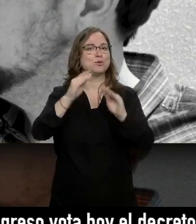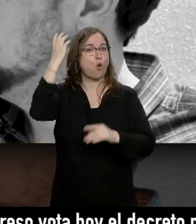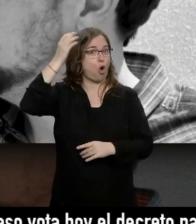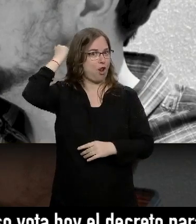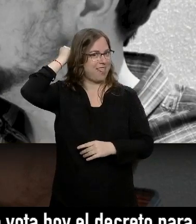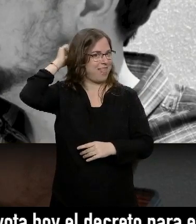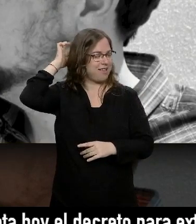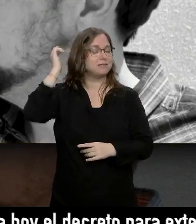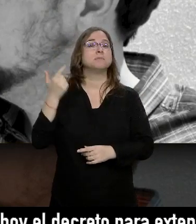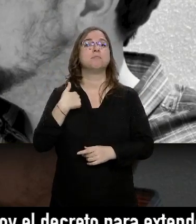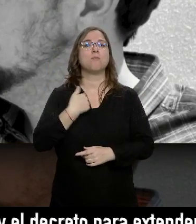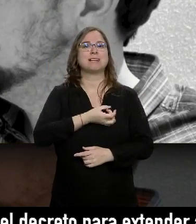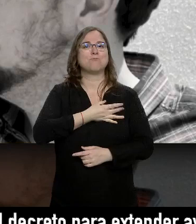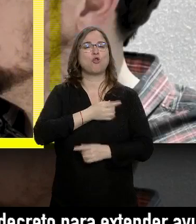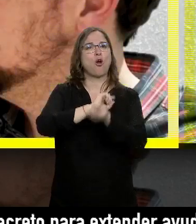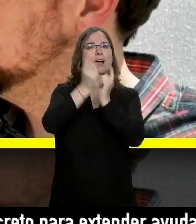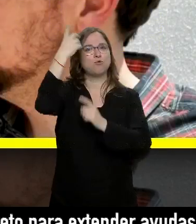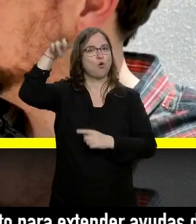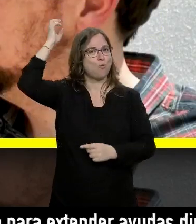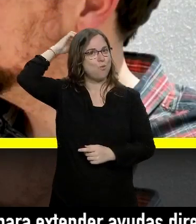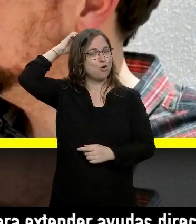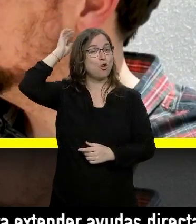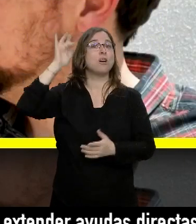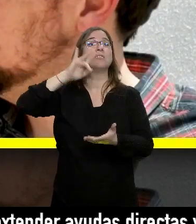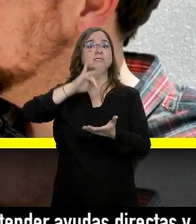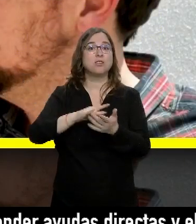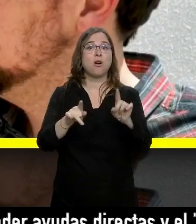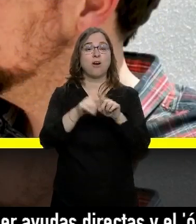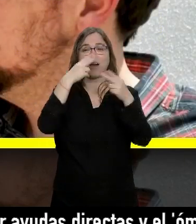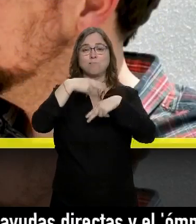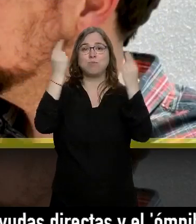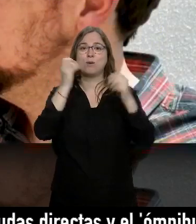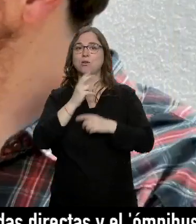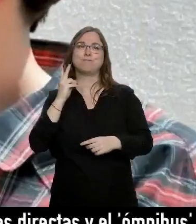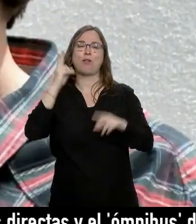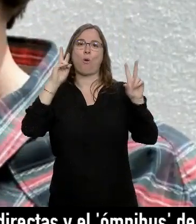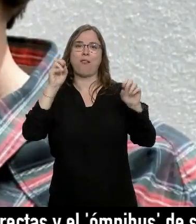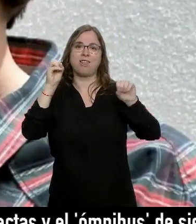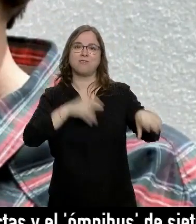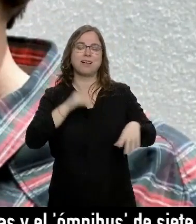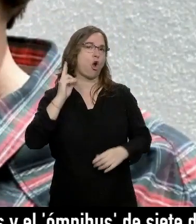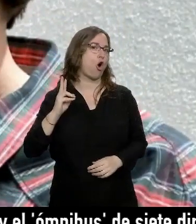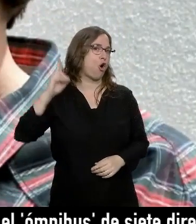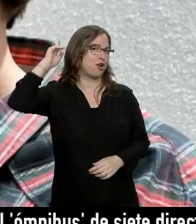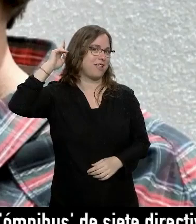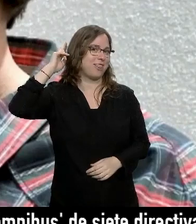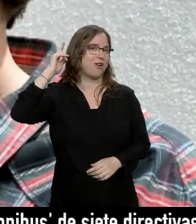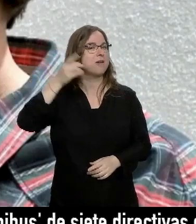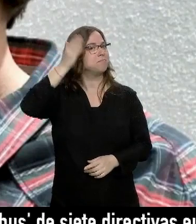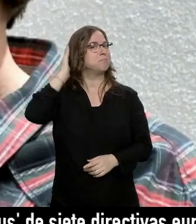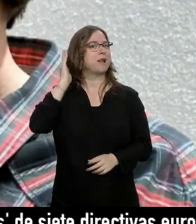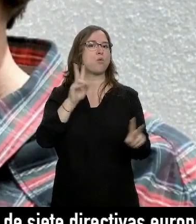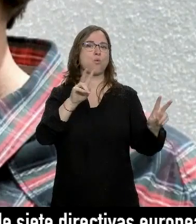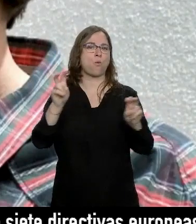coleta. Y en Moncloa la cambió por un moño y una vez que ha dejado su actividad pública se la ha cortado y ha estrenado nuevo corte de